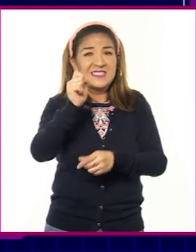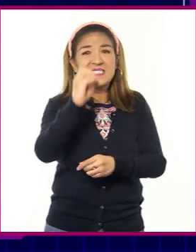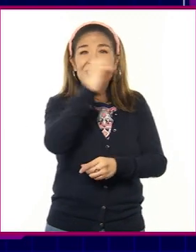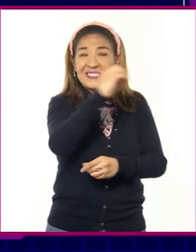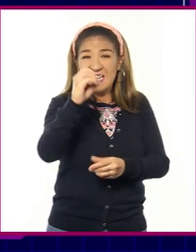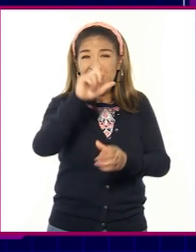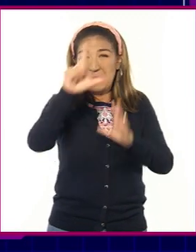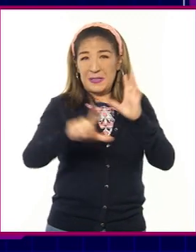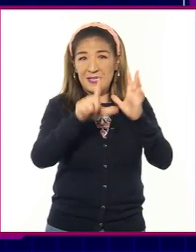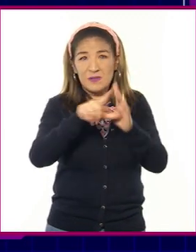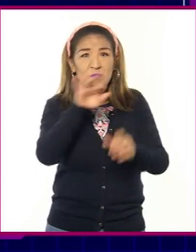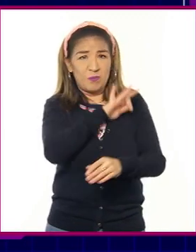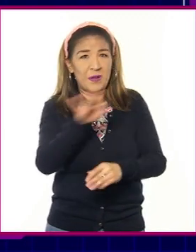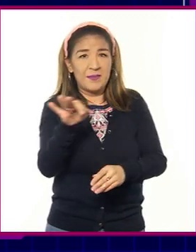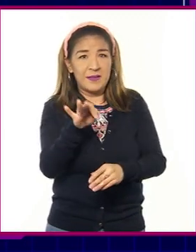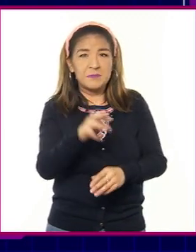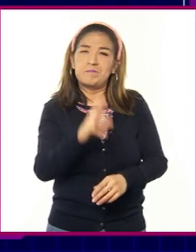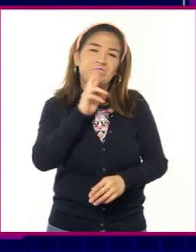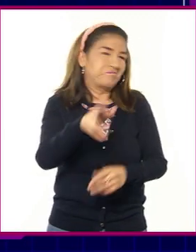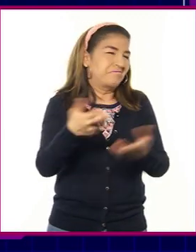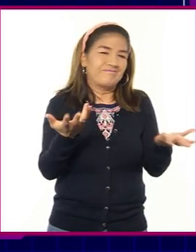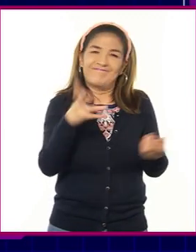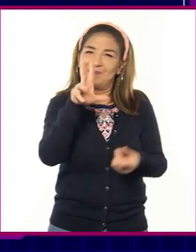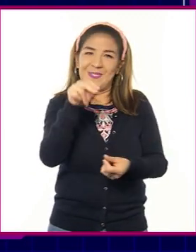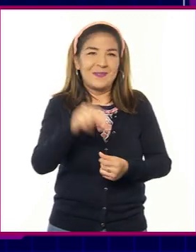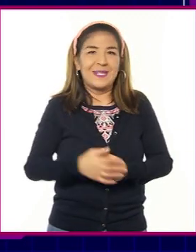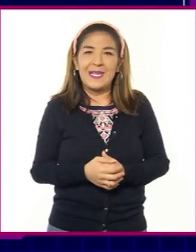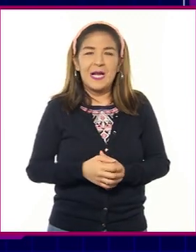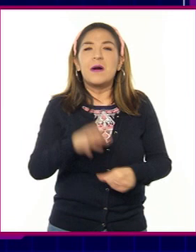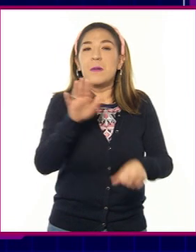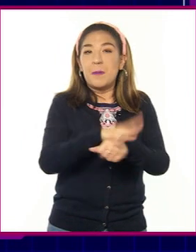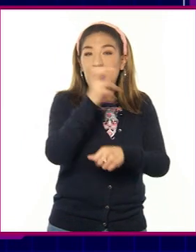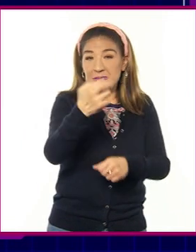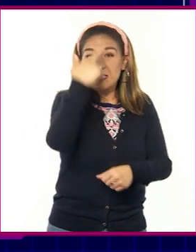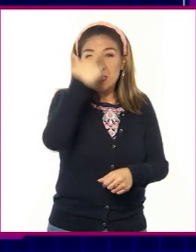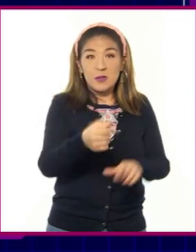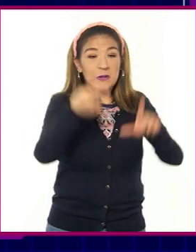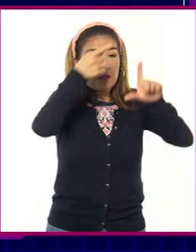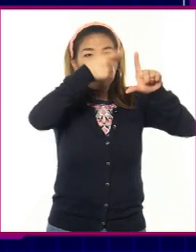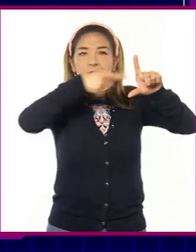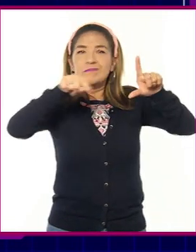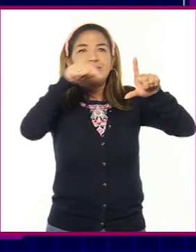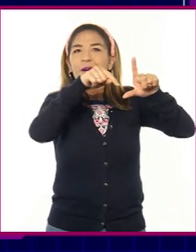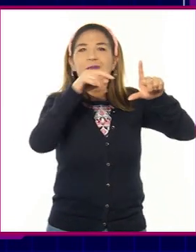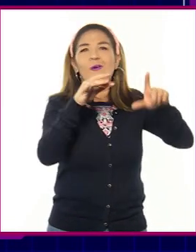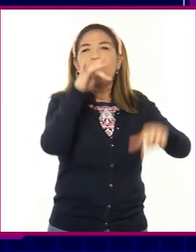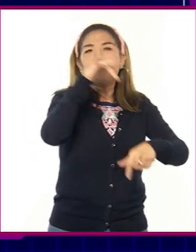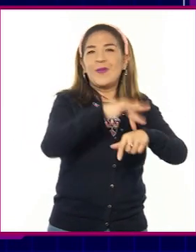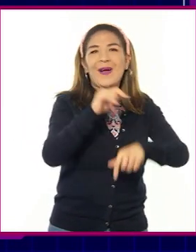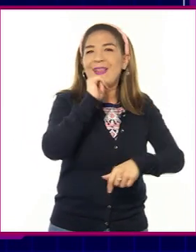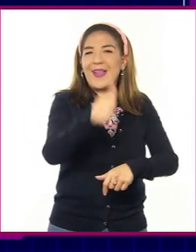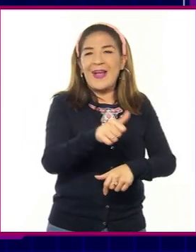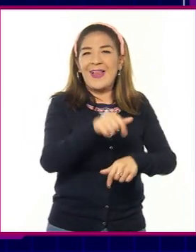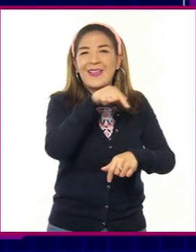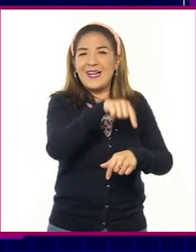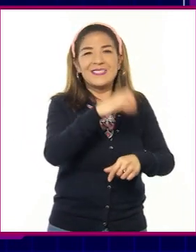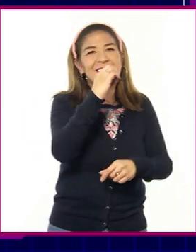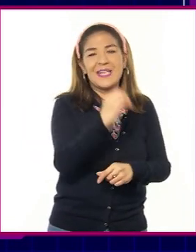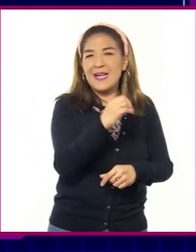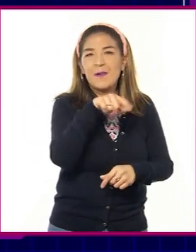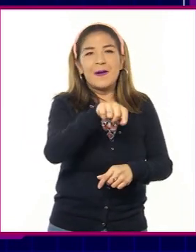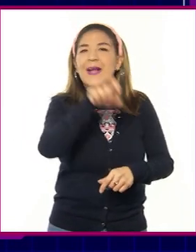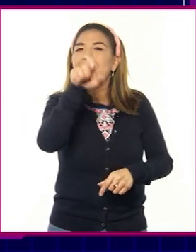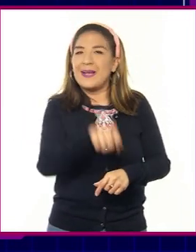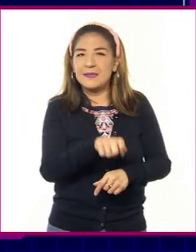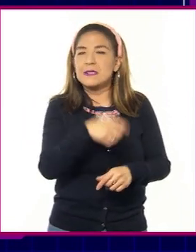litros? La respuesta es no, y por ello la curva no toca al eje, y porque la X sería 0,